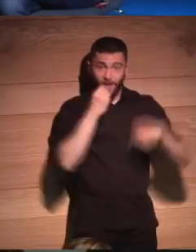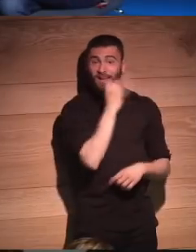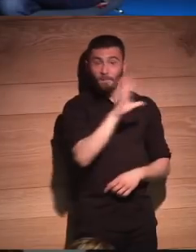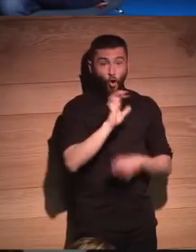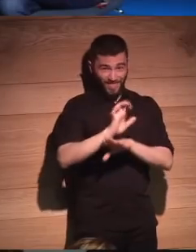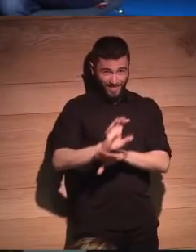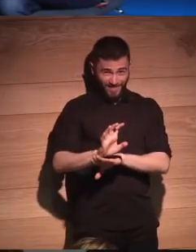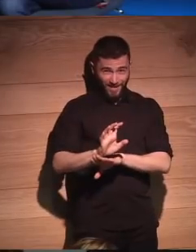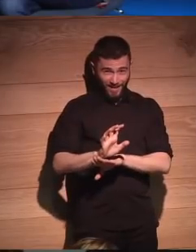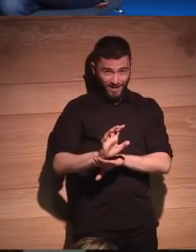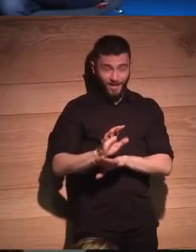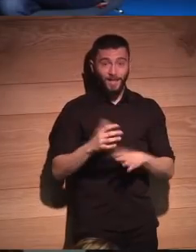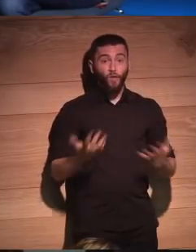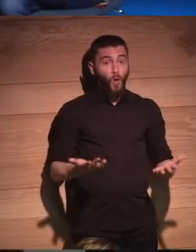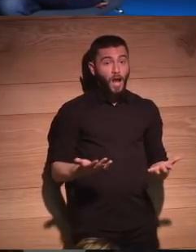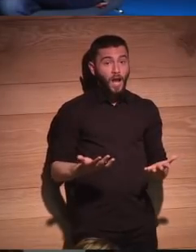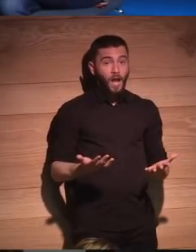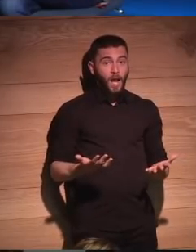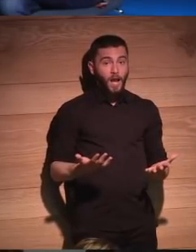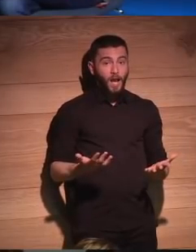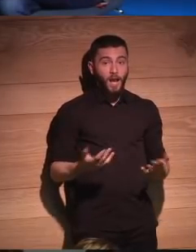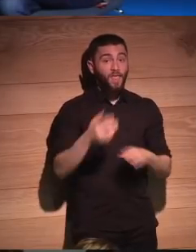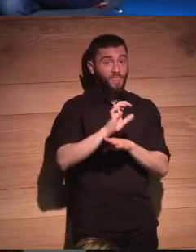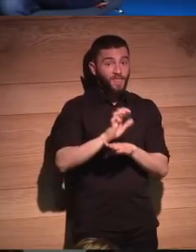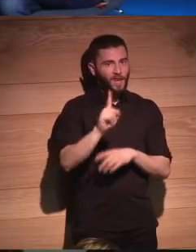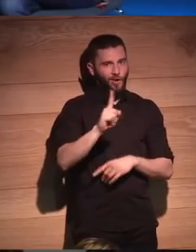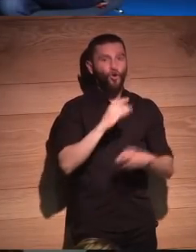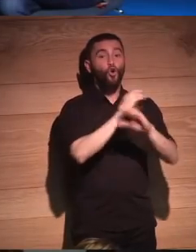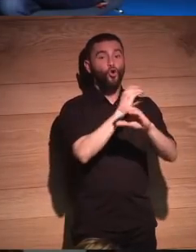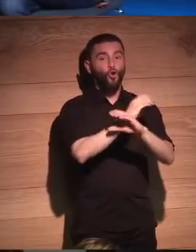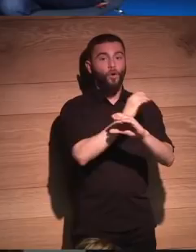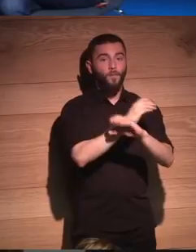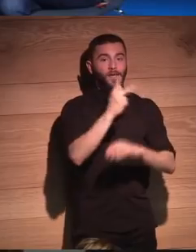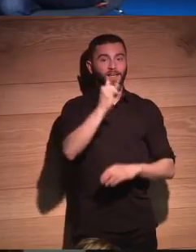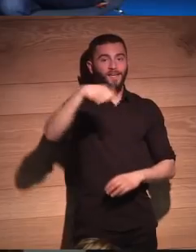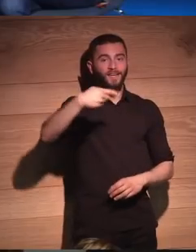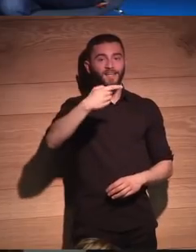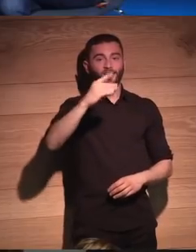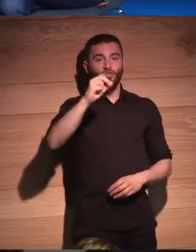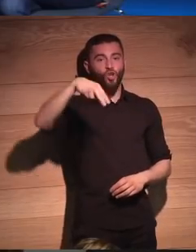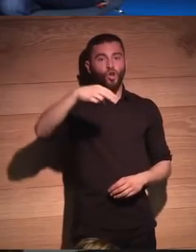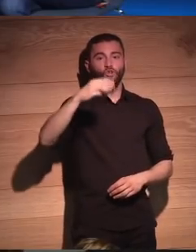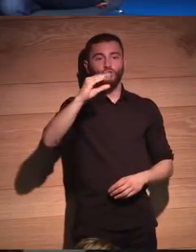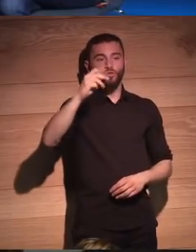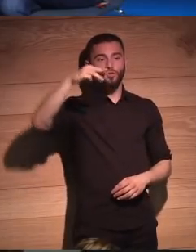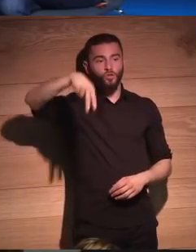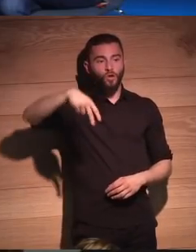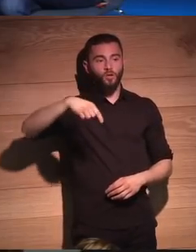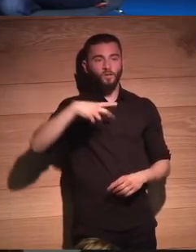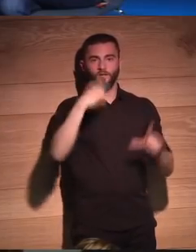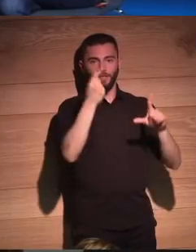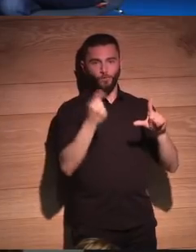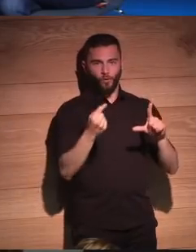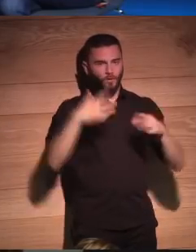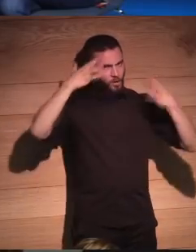de cine, no está en cine, sino está en un TVO, que es Kingdom Come. Alex Ross, si sabéis, a la hora de dibujar es un dibujante